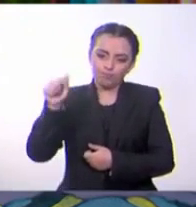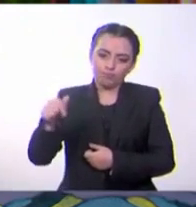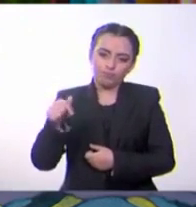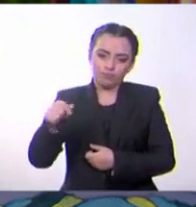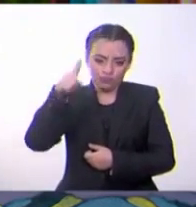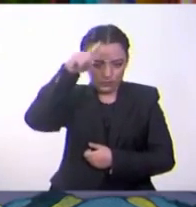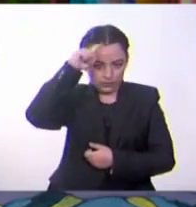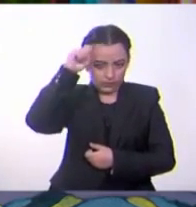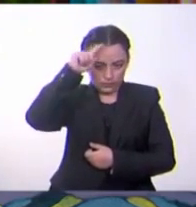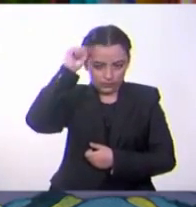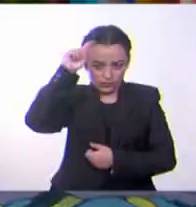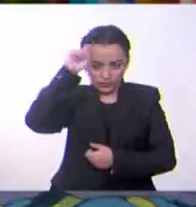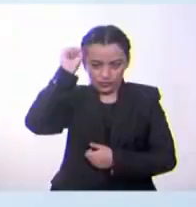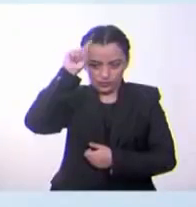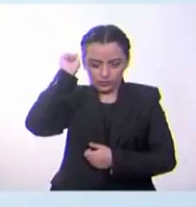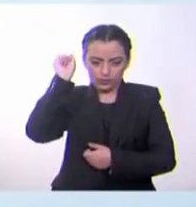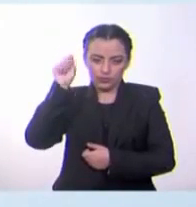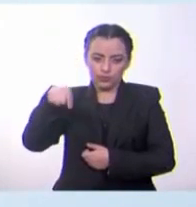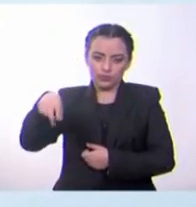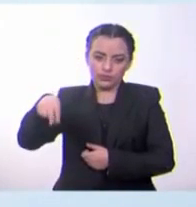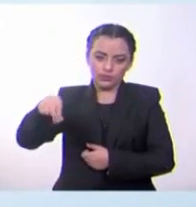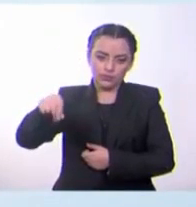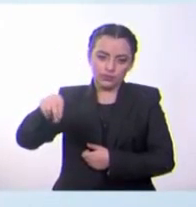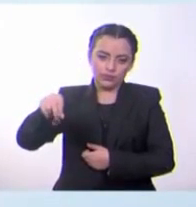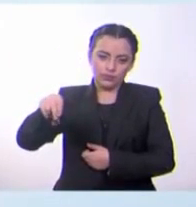o tierra con materia orgánica.